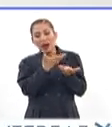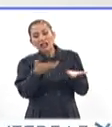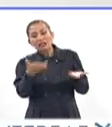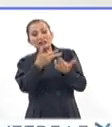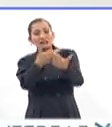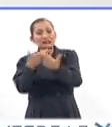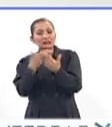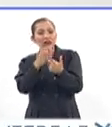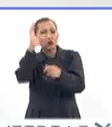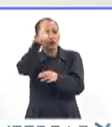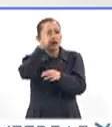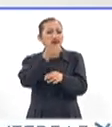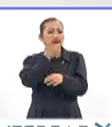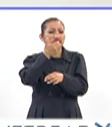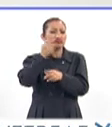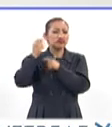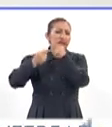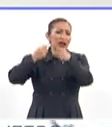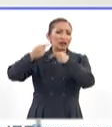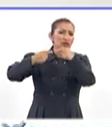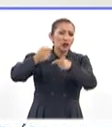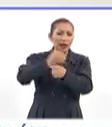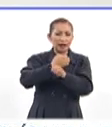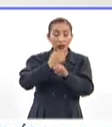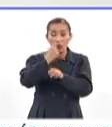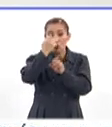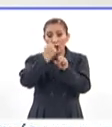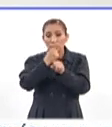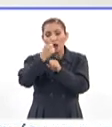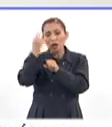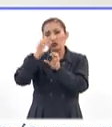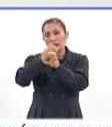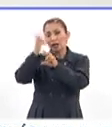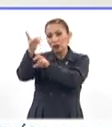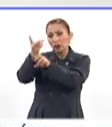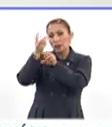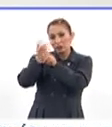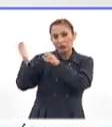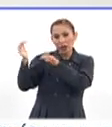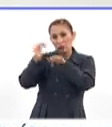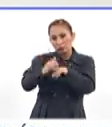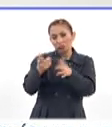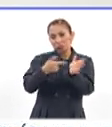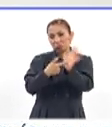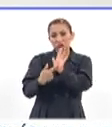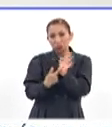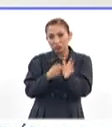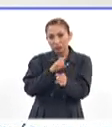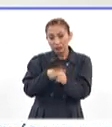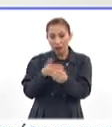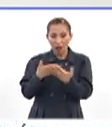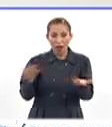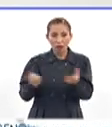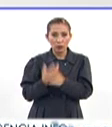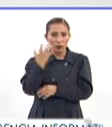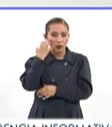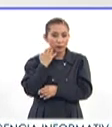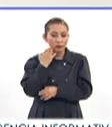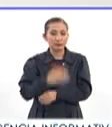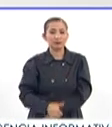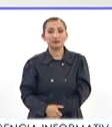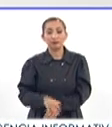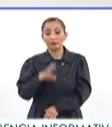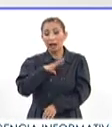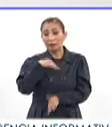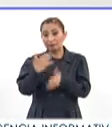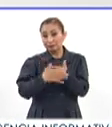la riqueza cultural y tradiciones de este estado. Cada año hay un estado invitado de forma especial, en este caso es el de Nuevo León.